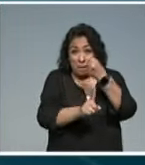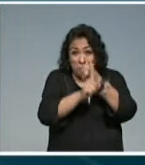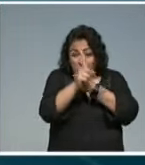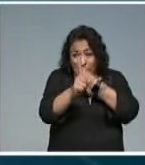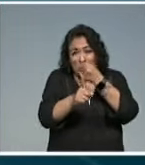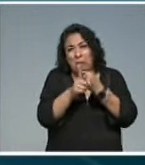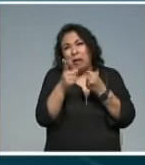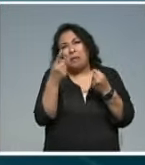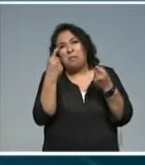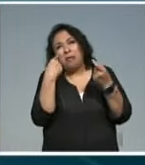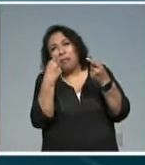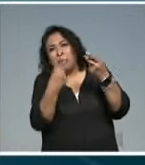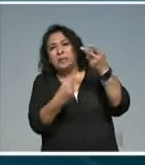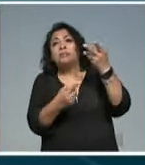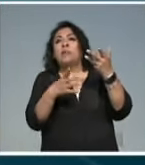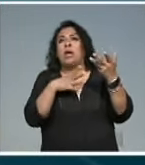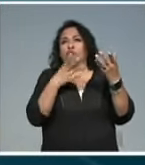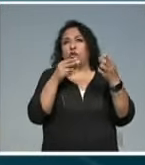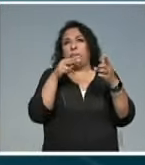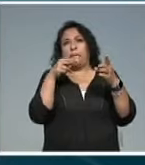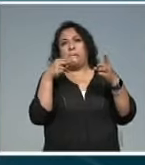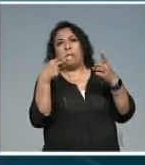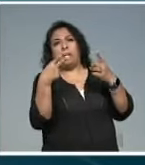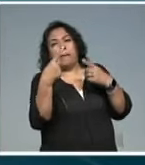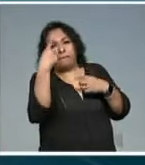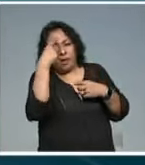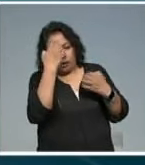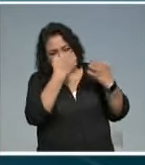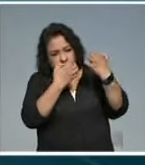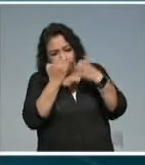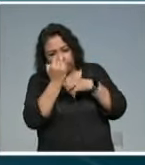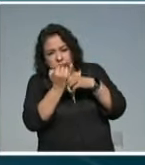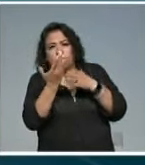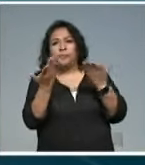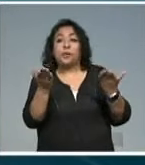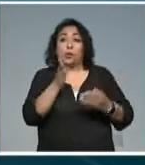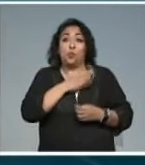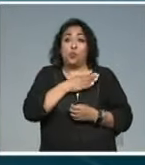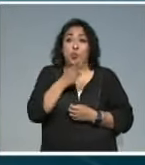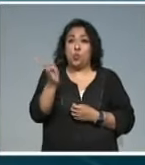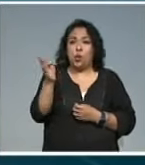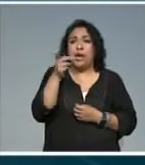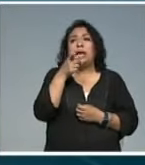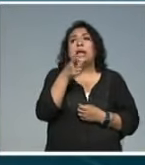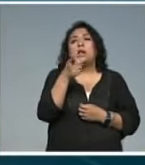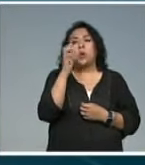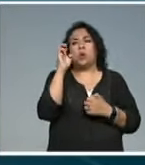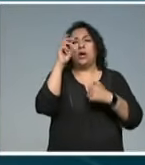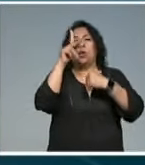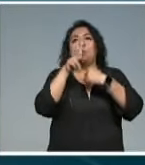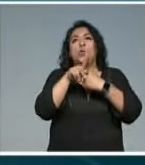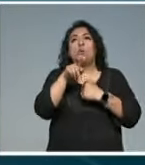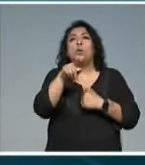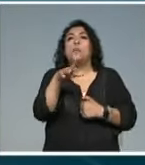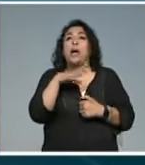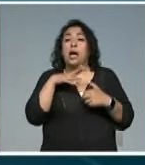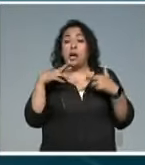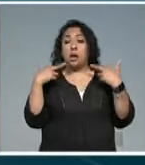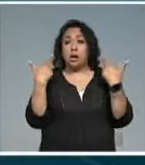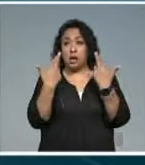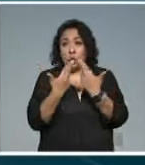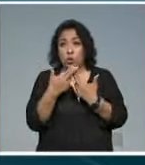por donde se le vea, tiene muchas aristas para el análisis. Afortunadamente, en Europa hay una